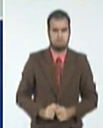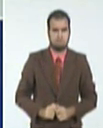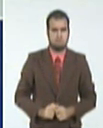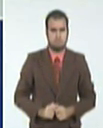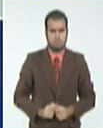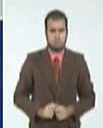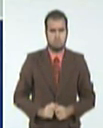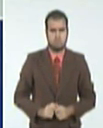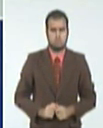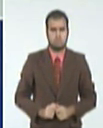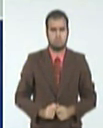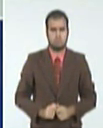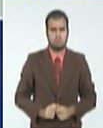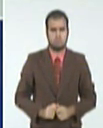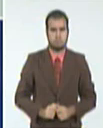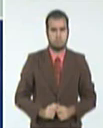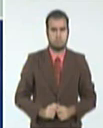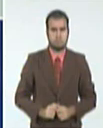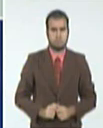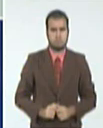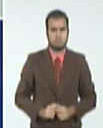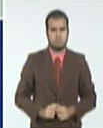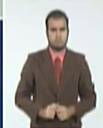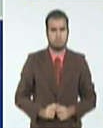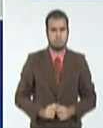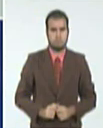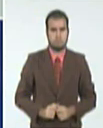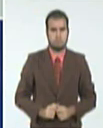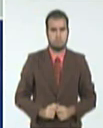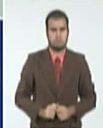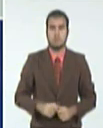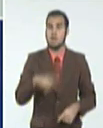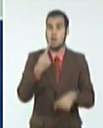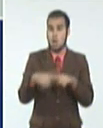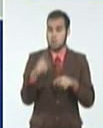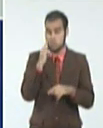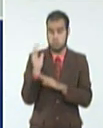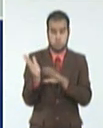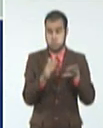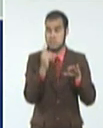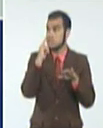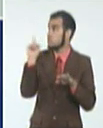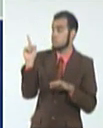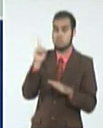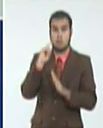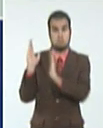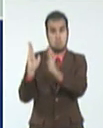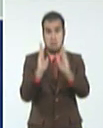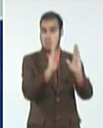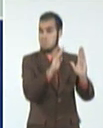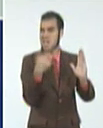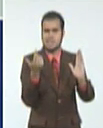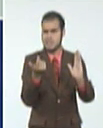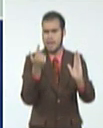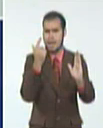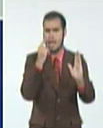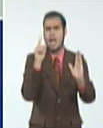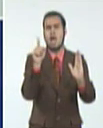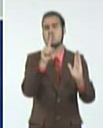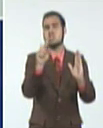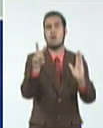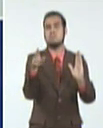Nuevamente, 12 municipios de los 13 de la provincia de Guantánamo, pues aportan la